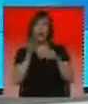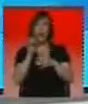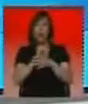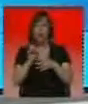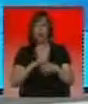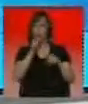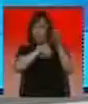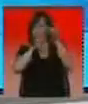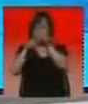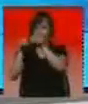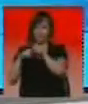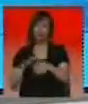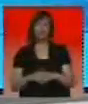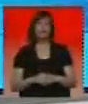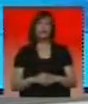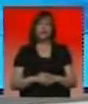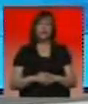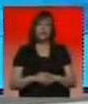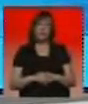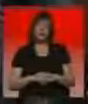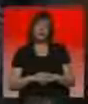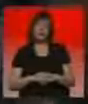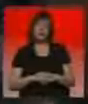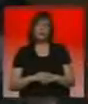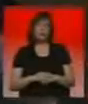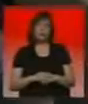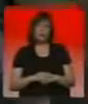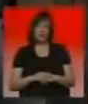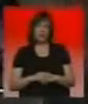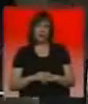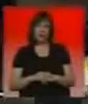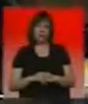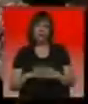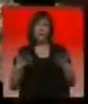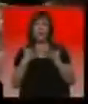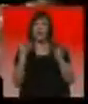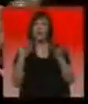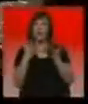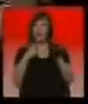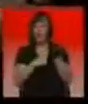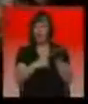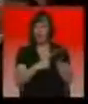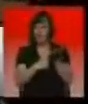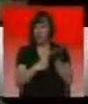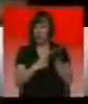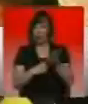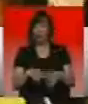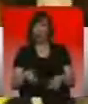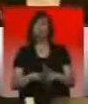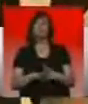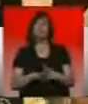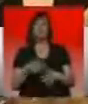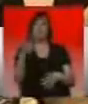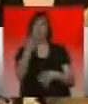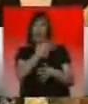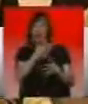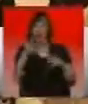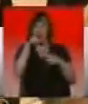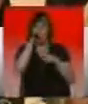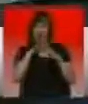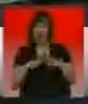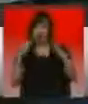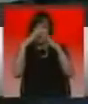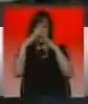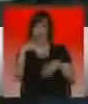de la red de maestros en este foro. Se concentraron en los exteriores de la Asamblea y en el Salón de los Presidentes, en donde se llevó adelante